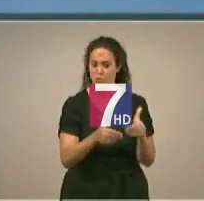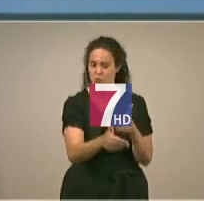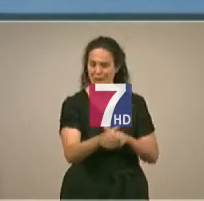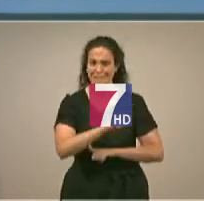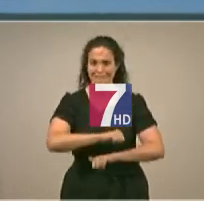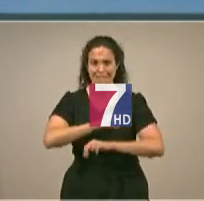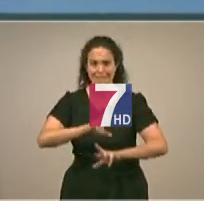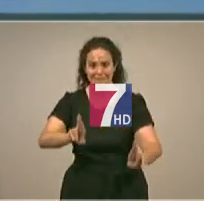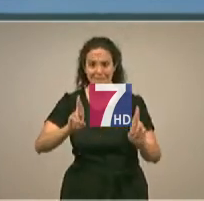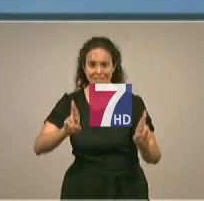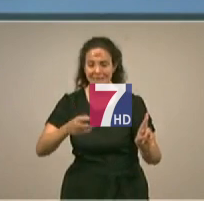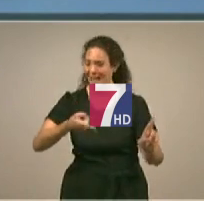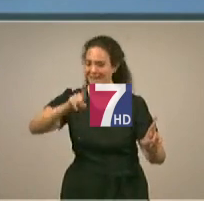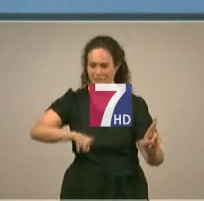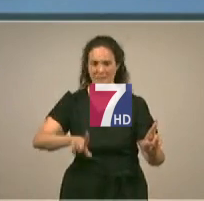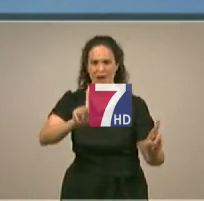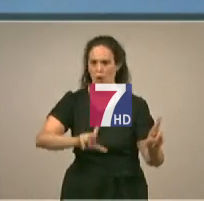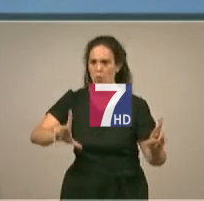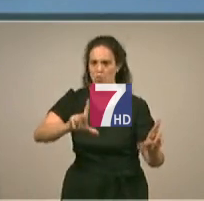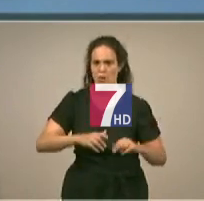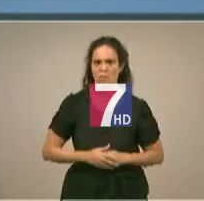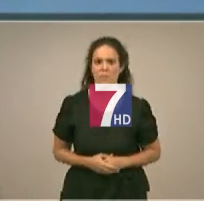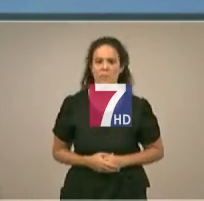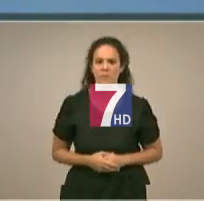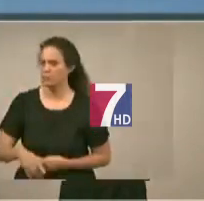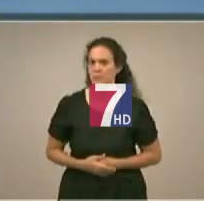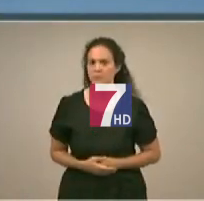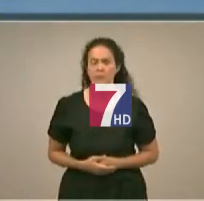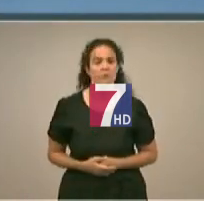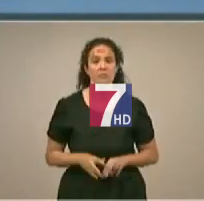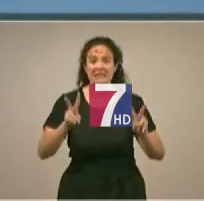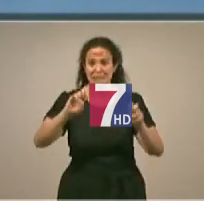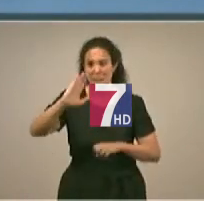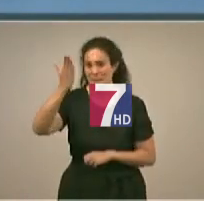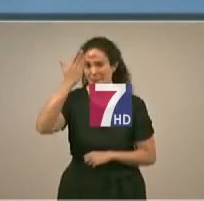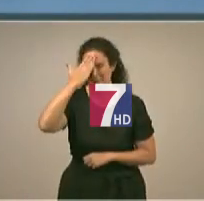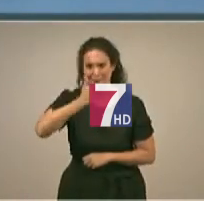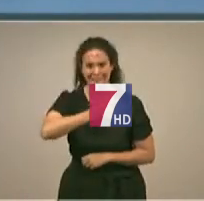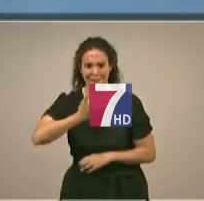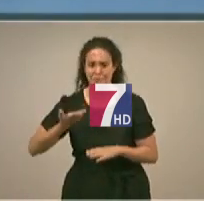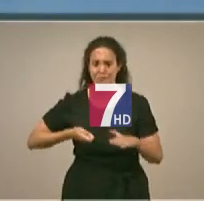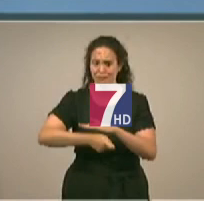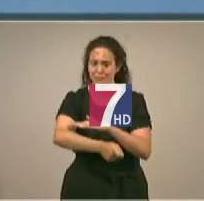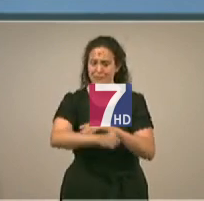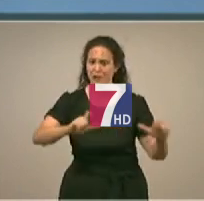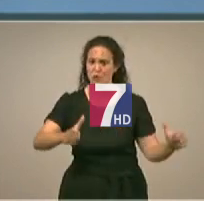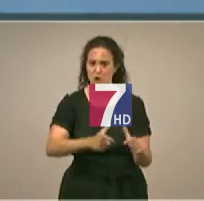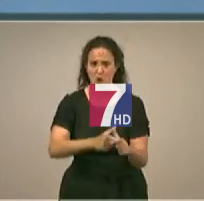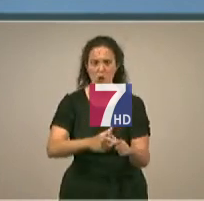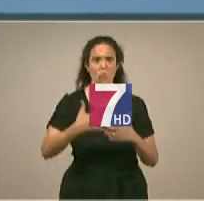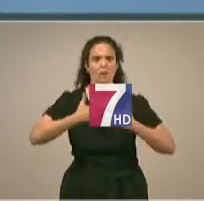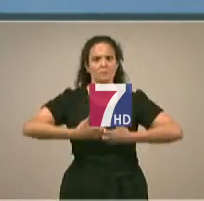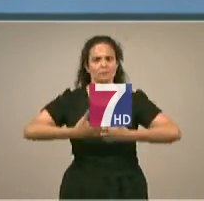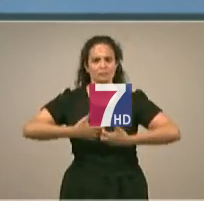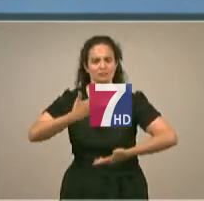Esperamos que sea este mes en el mes de julio pues la cuestión principal que pretendo llevar a la reunión es la puesta en